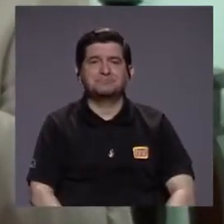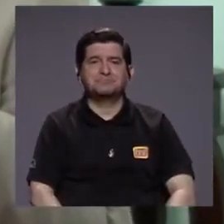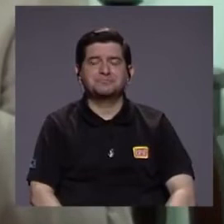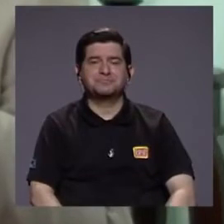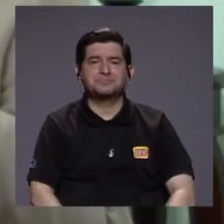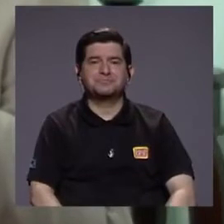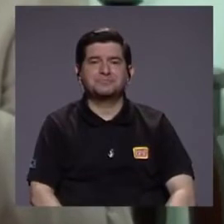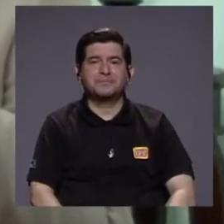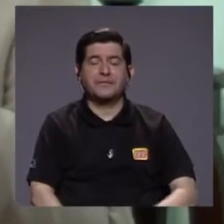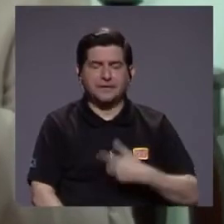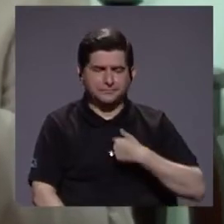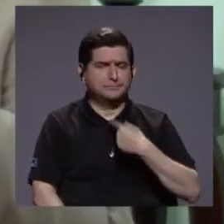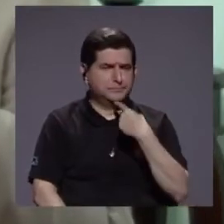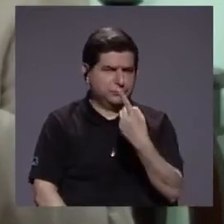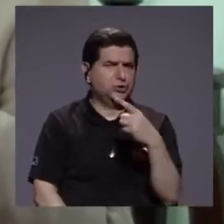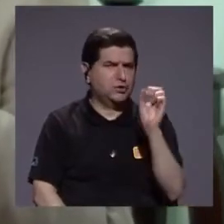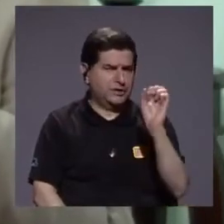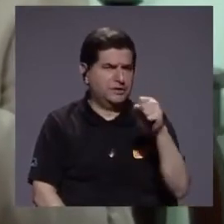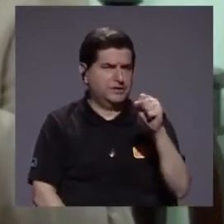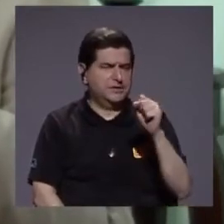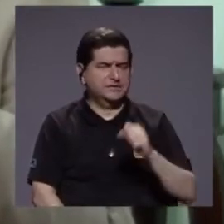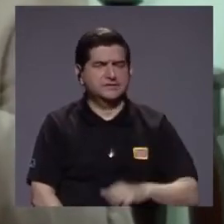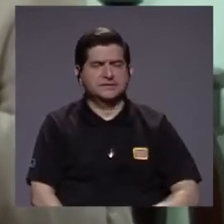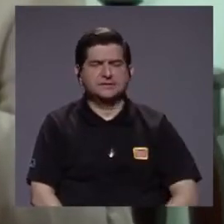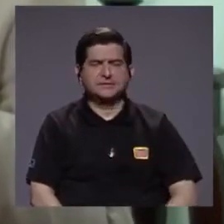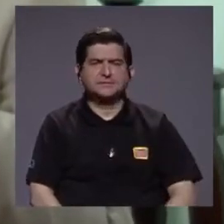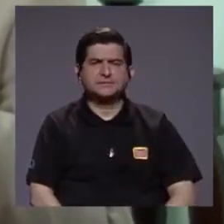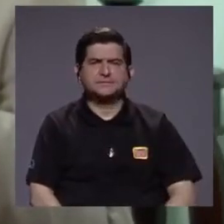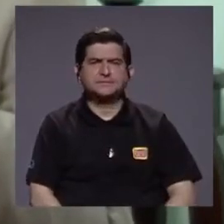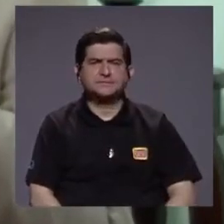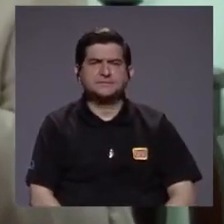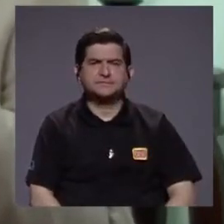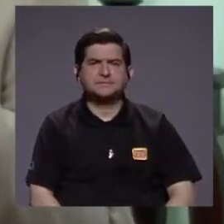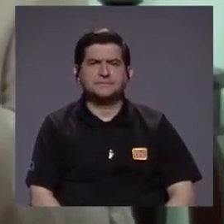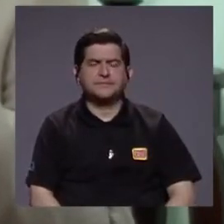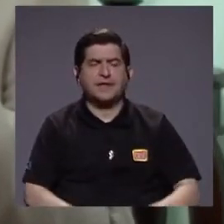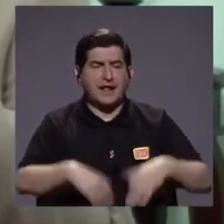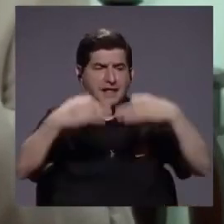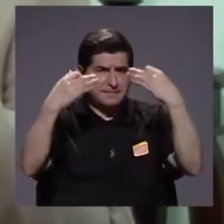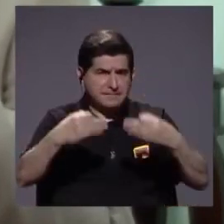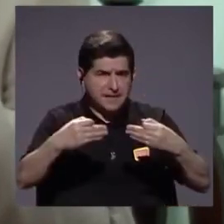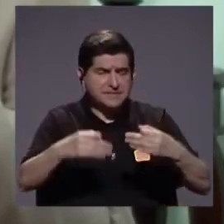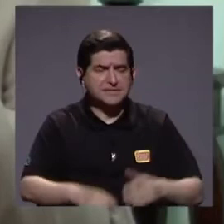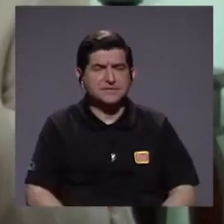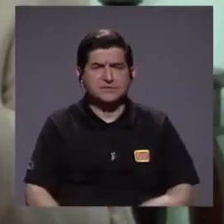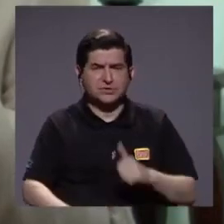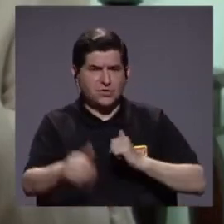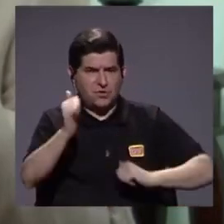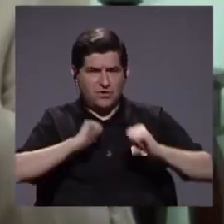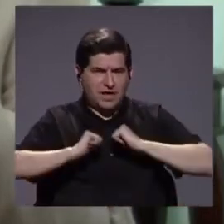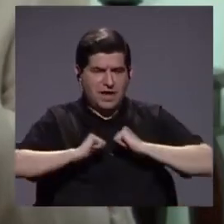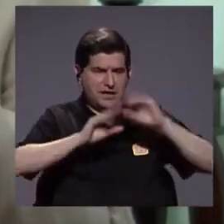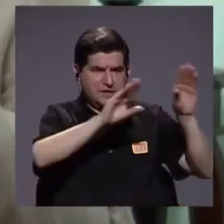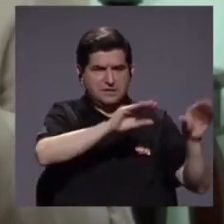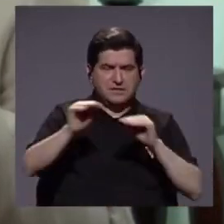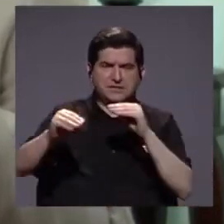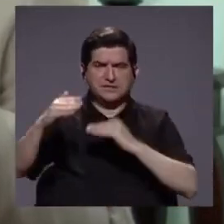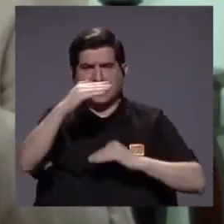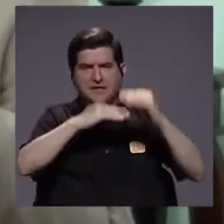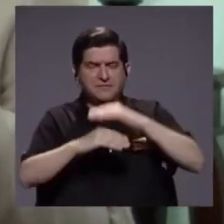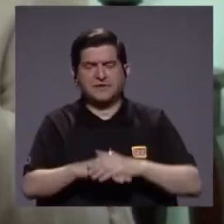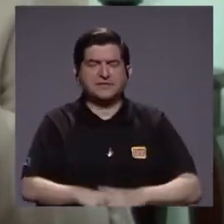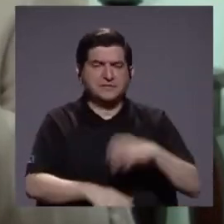Y sí le puedo decir, Josué, que, bueno, lo que se había decidido es que artes dramáticas pasara al edificio de